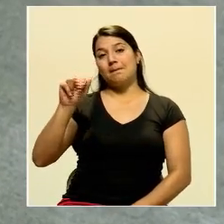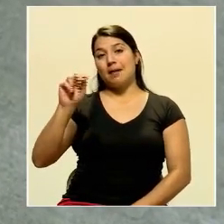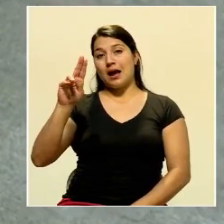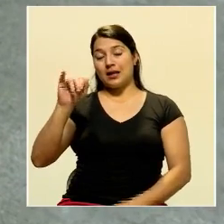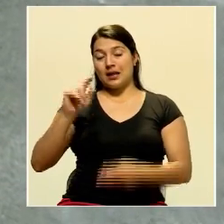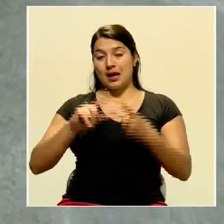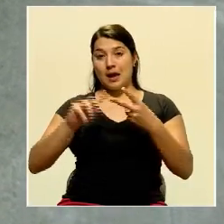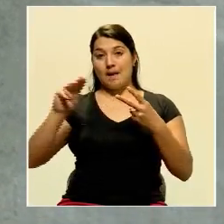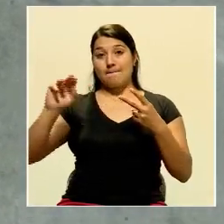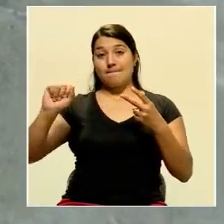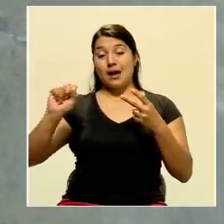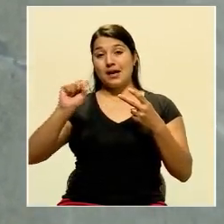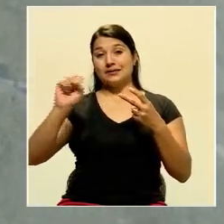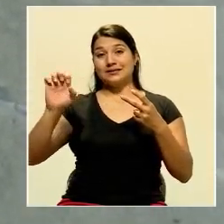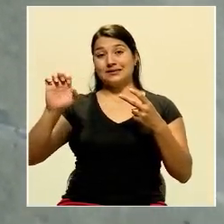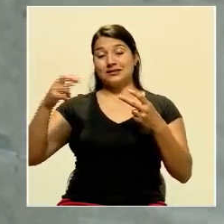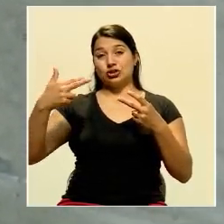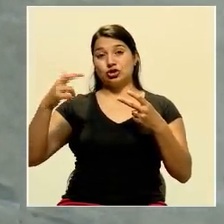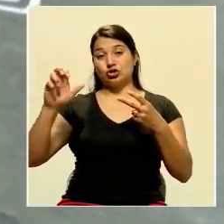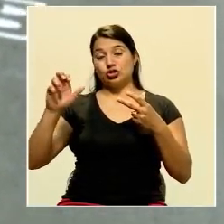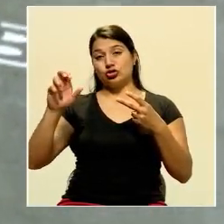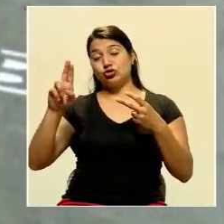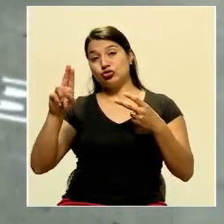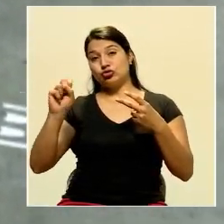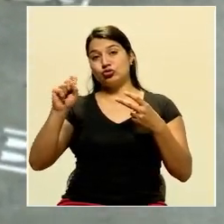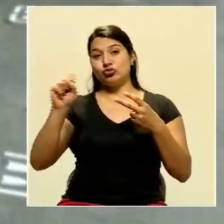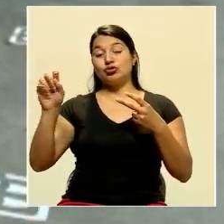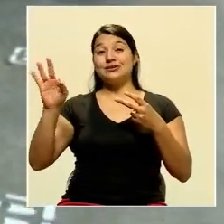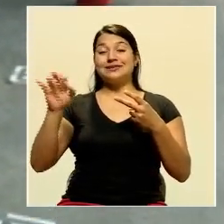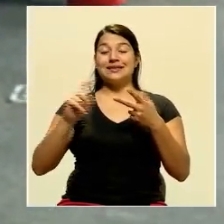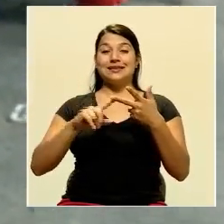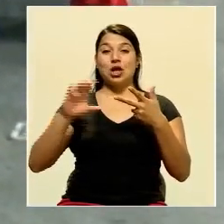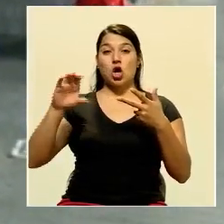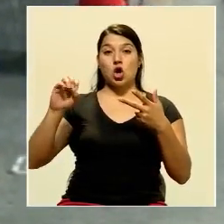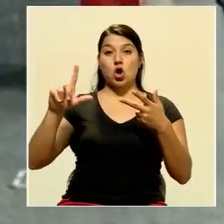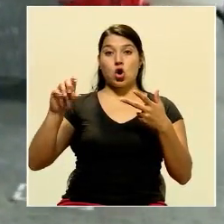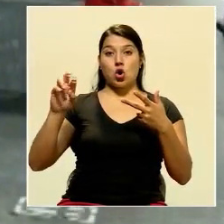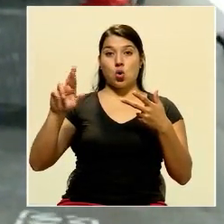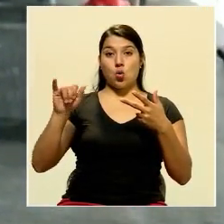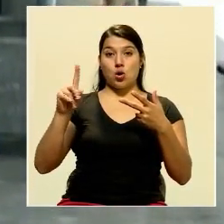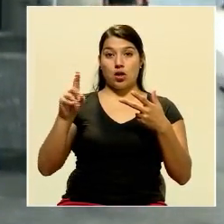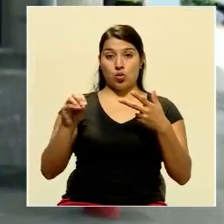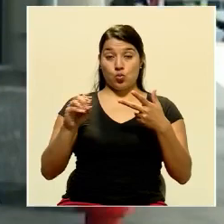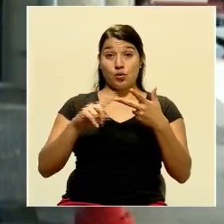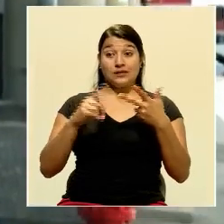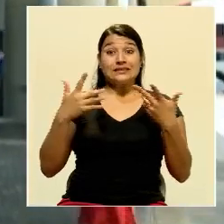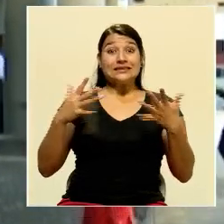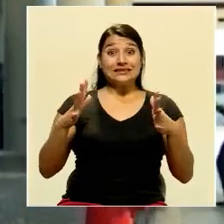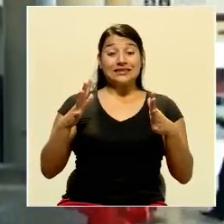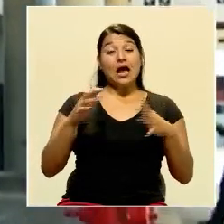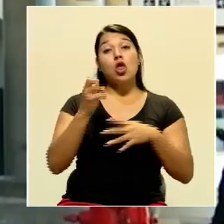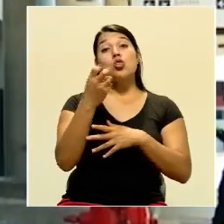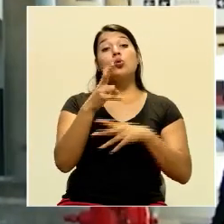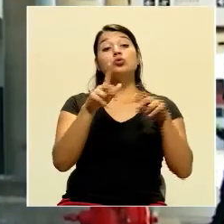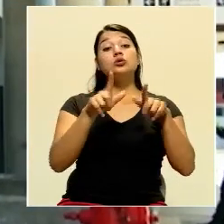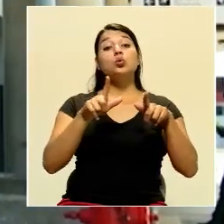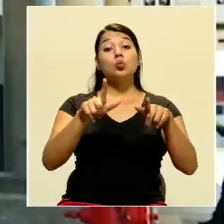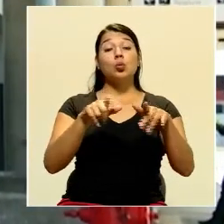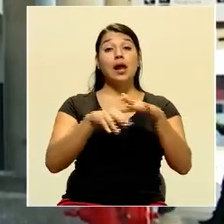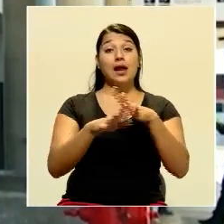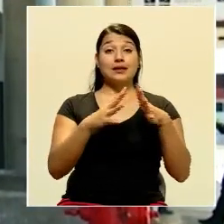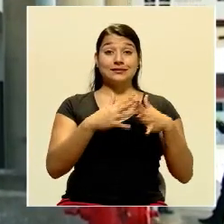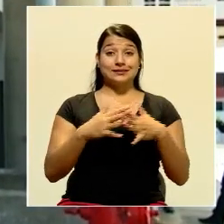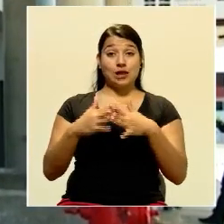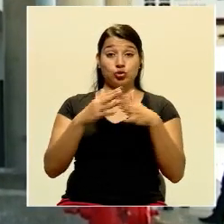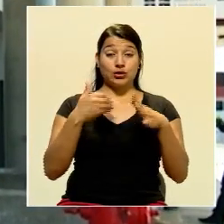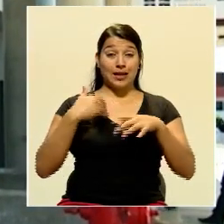y Colorado. En total son 12 los estados que tienen permitida la entrada a Costa Rica.